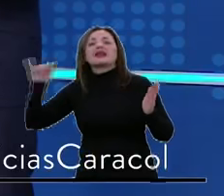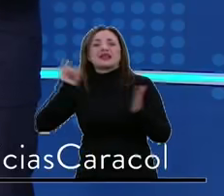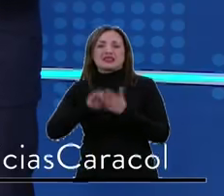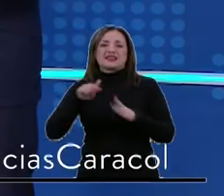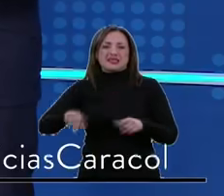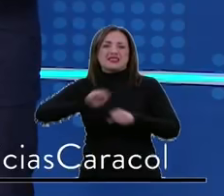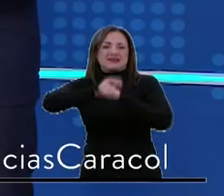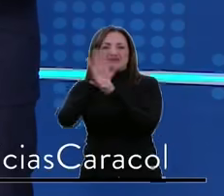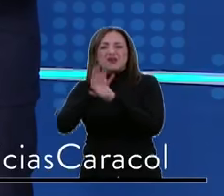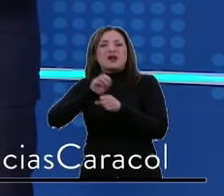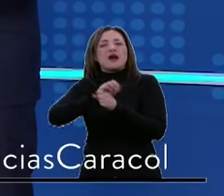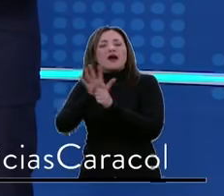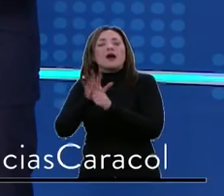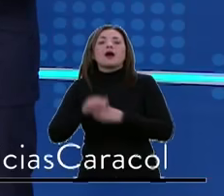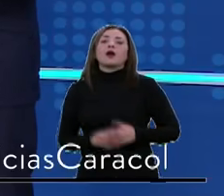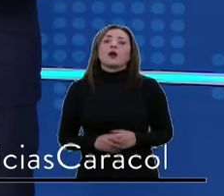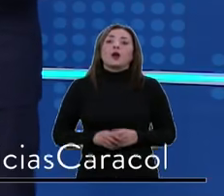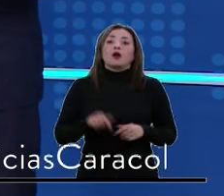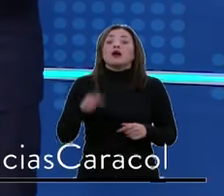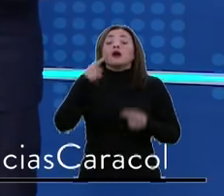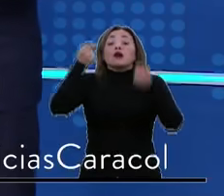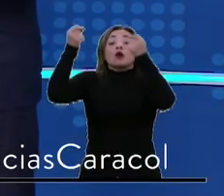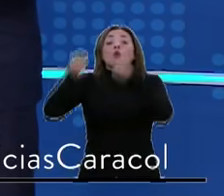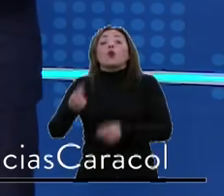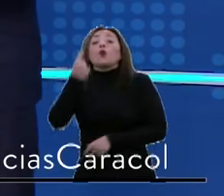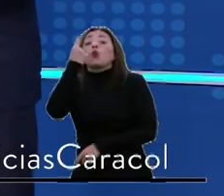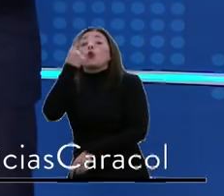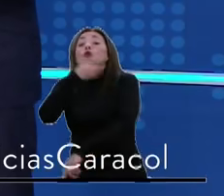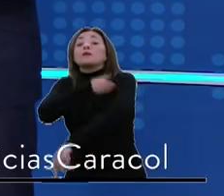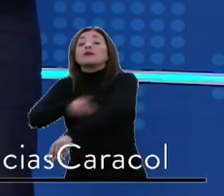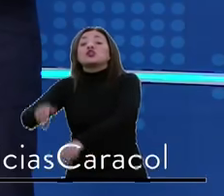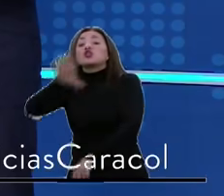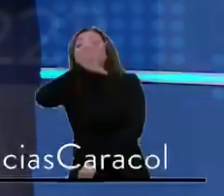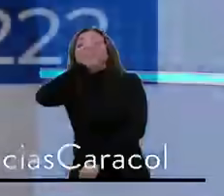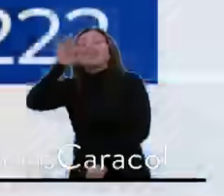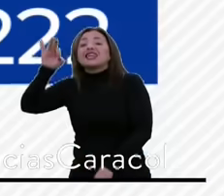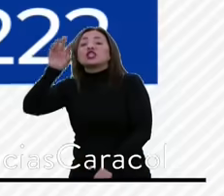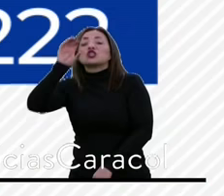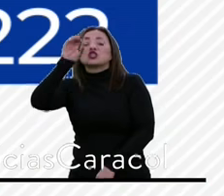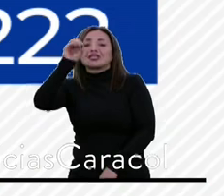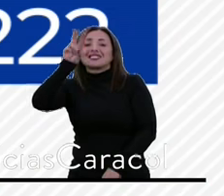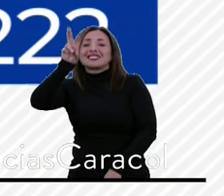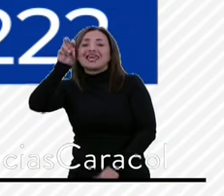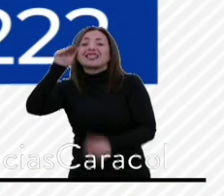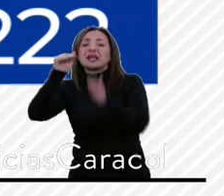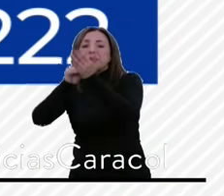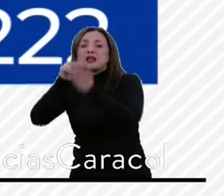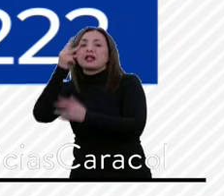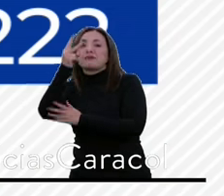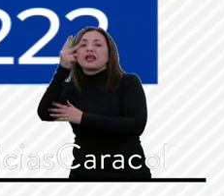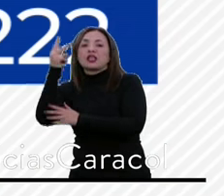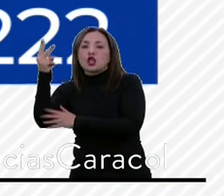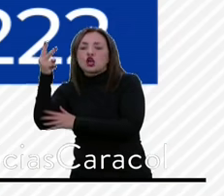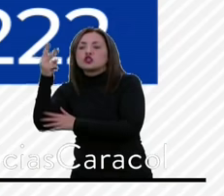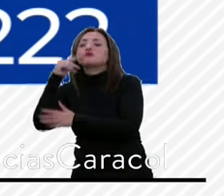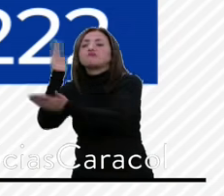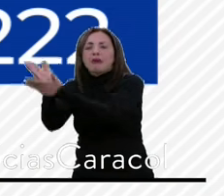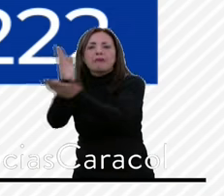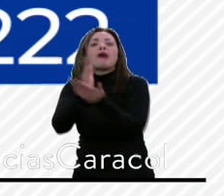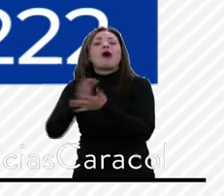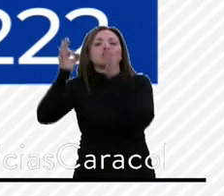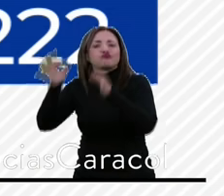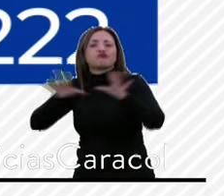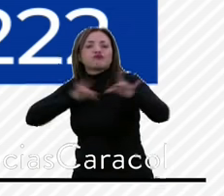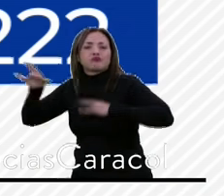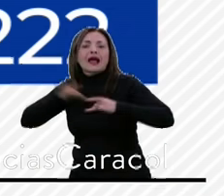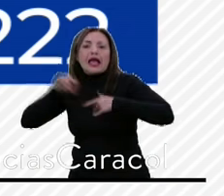transcurrido de pandemia se han registrado un millón 507 mil 222 casos en eso van a